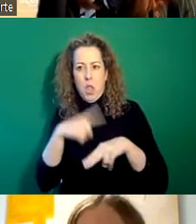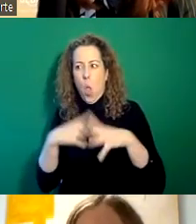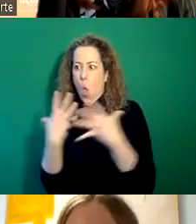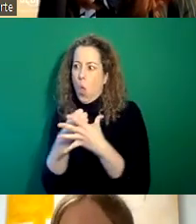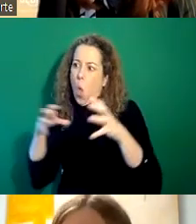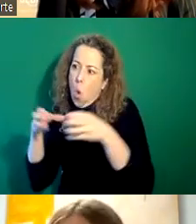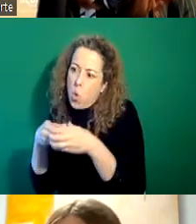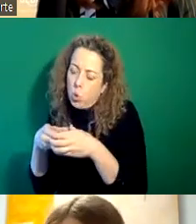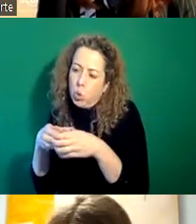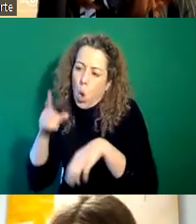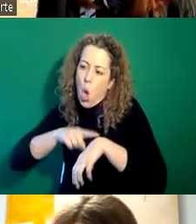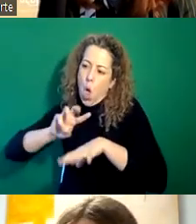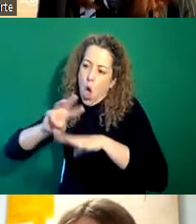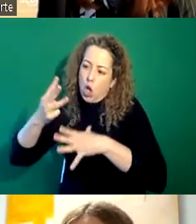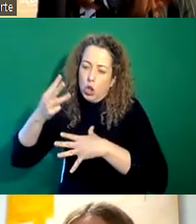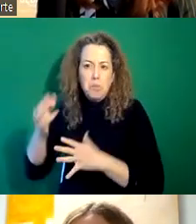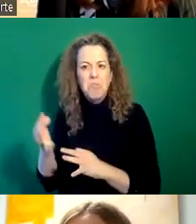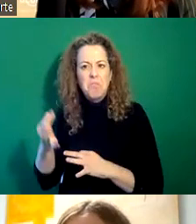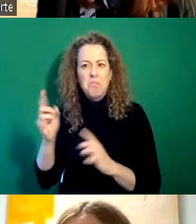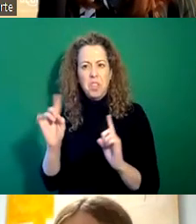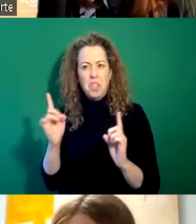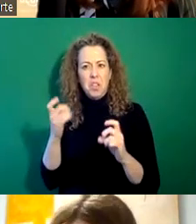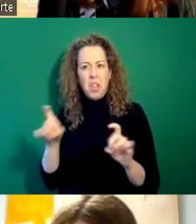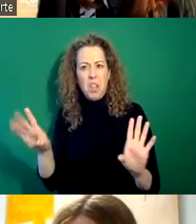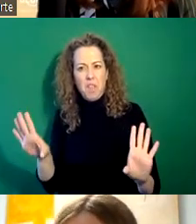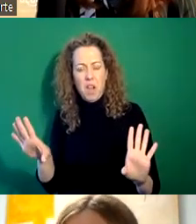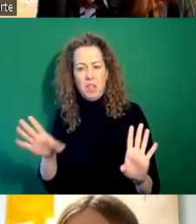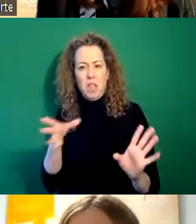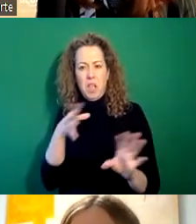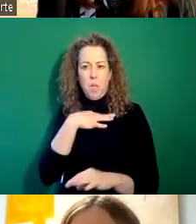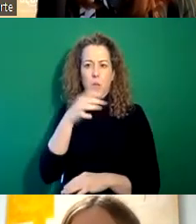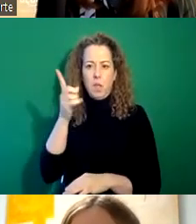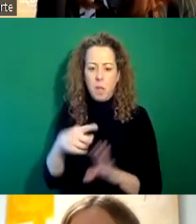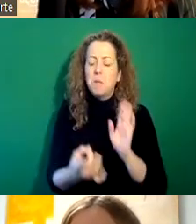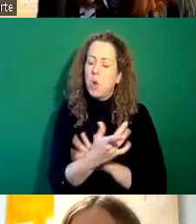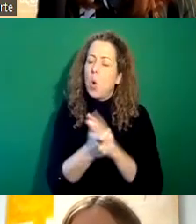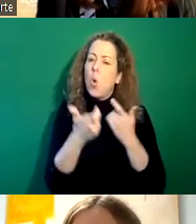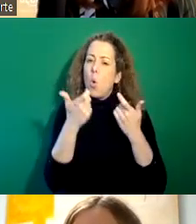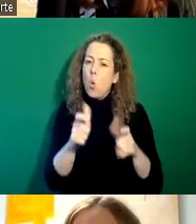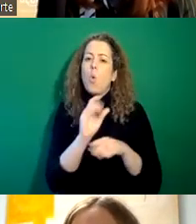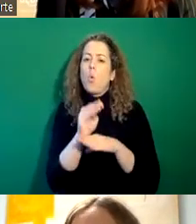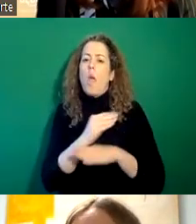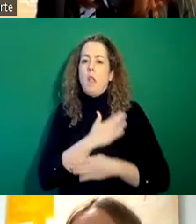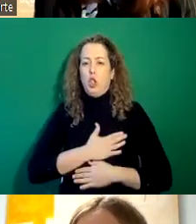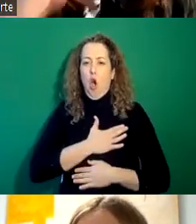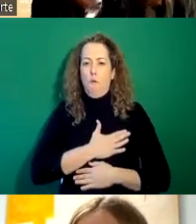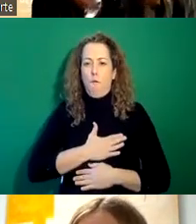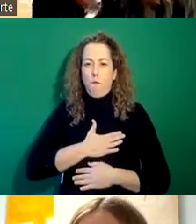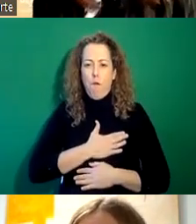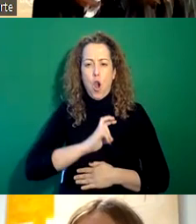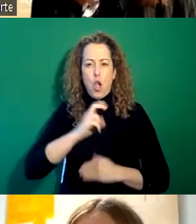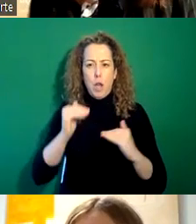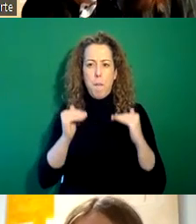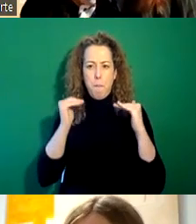juntos a las 8 de la noche. Vimos también, creamos una unidad de cuidados y confort en otra